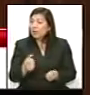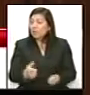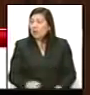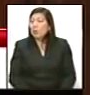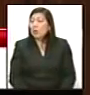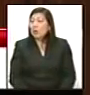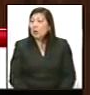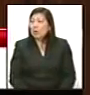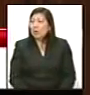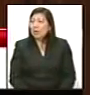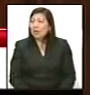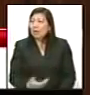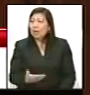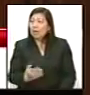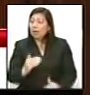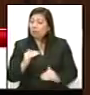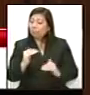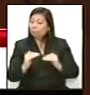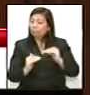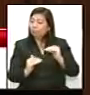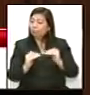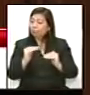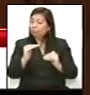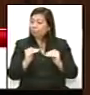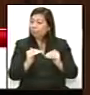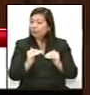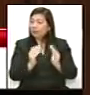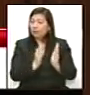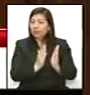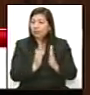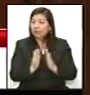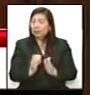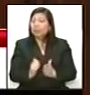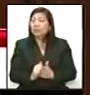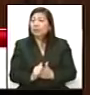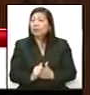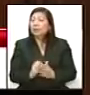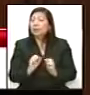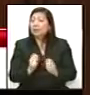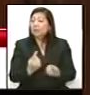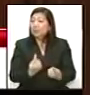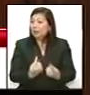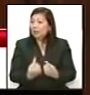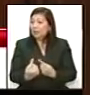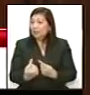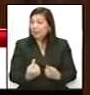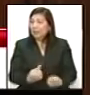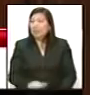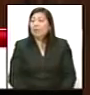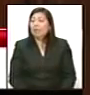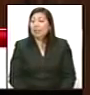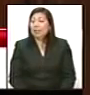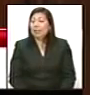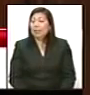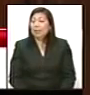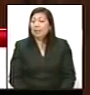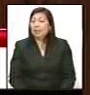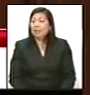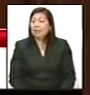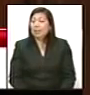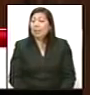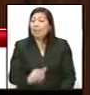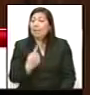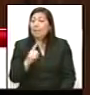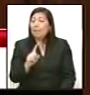ustedes, hay un equilibrio de medidas y bienes que se intercambian. Es prisión, ¿no?,